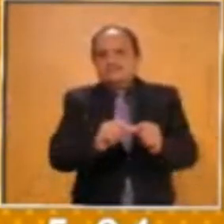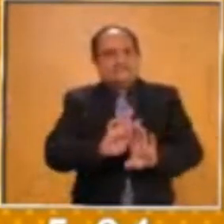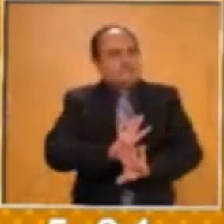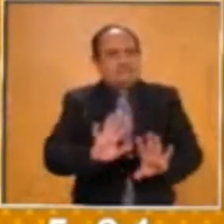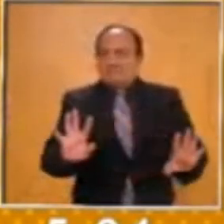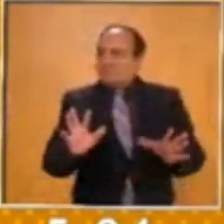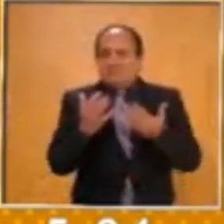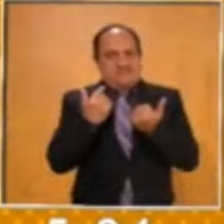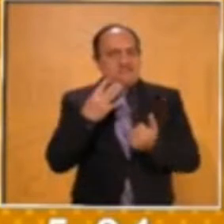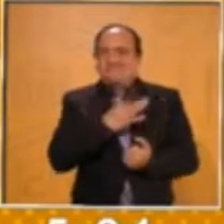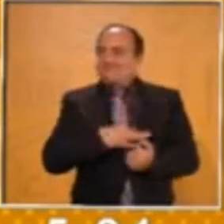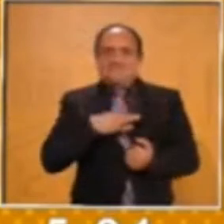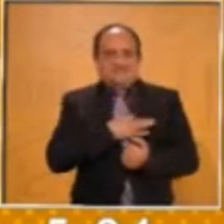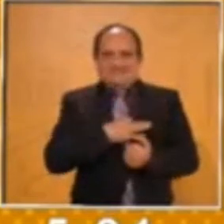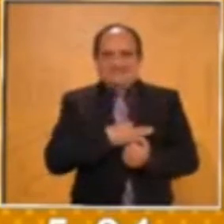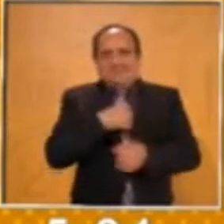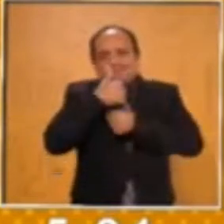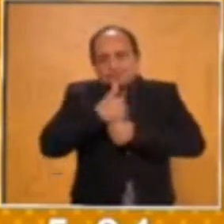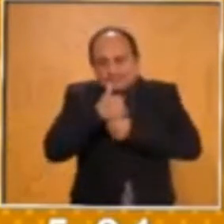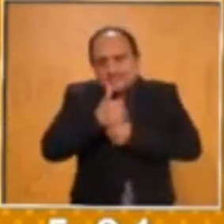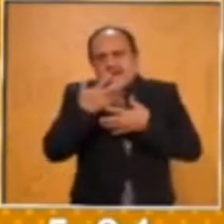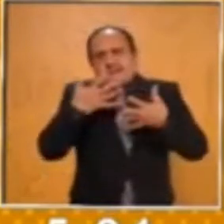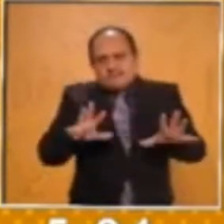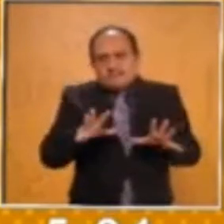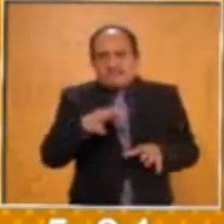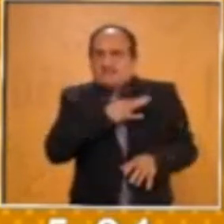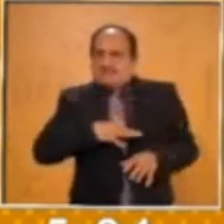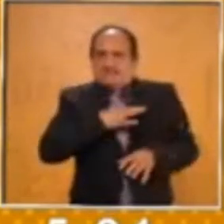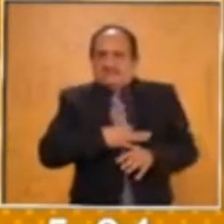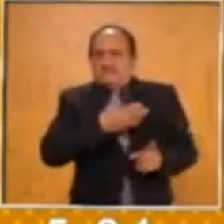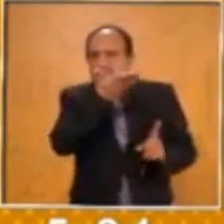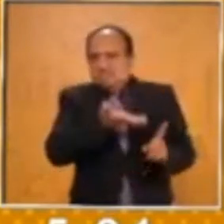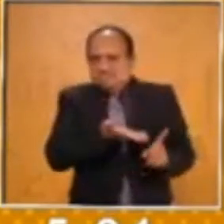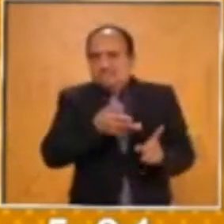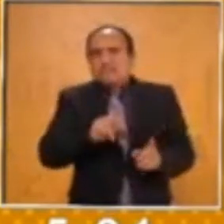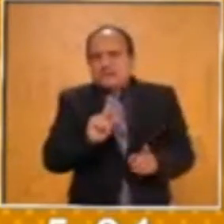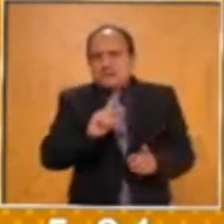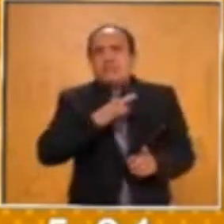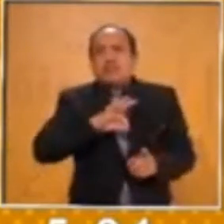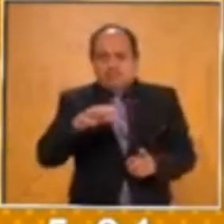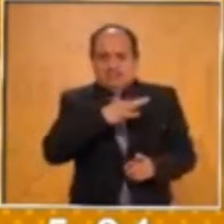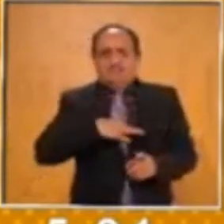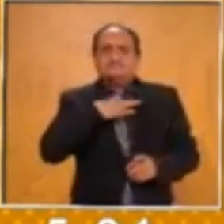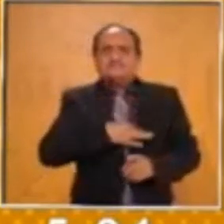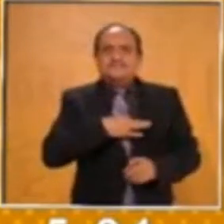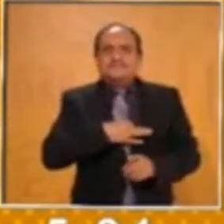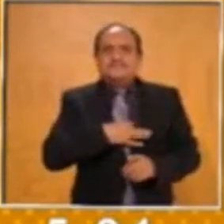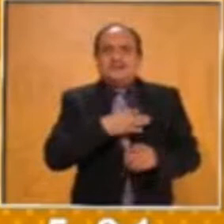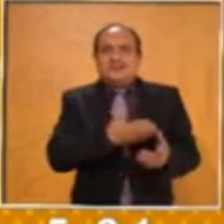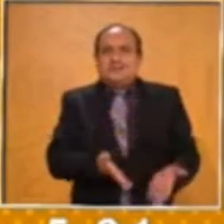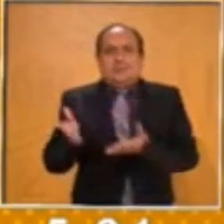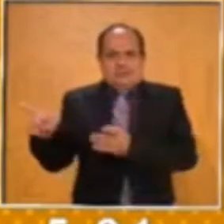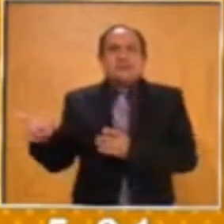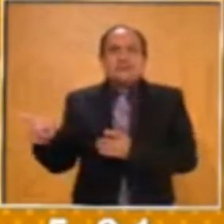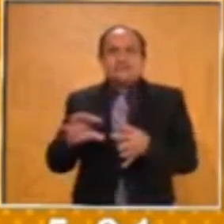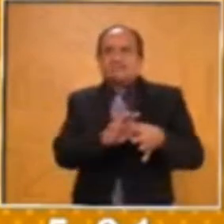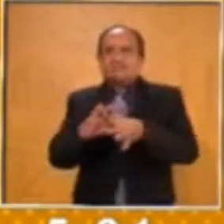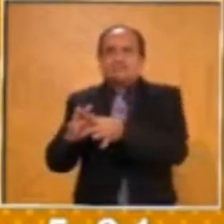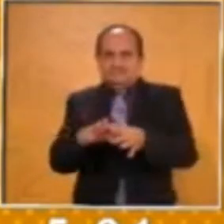feliz. ¿Ok? A lo mejor no es feliz para el protagonista, pero puede ser feliz para otra persona.